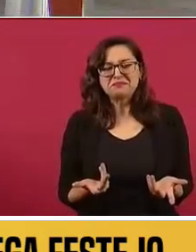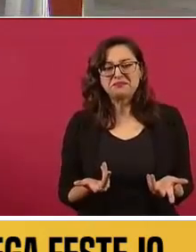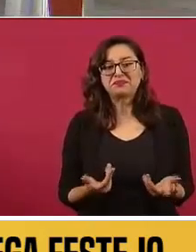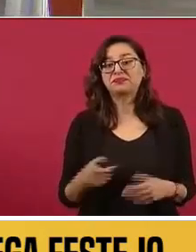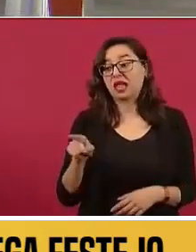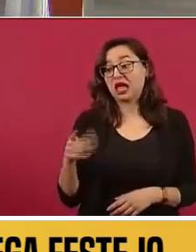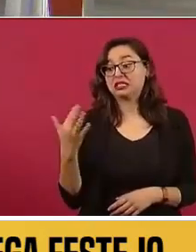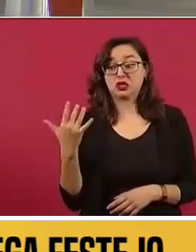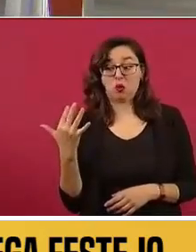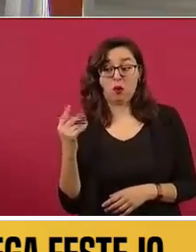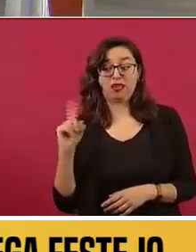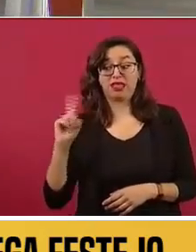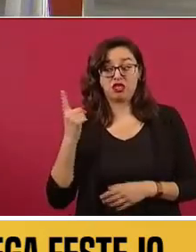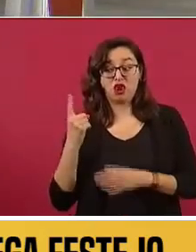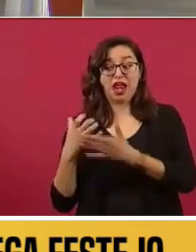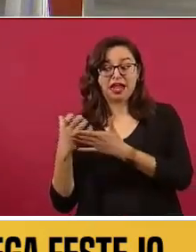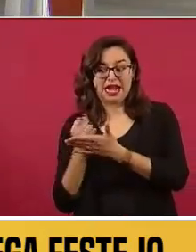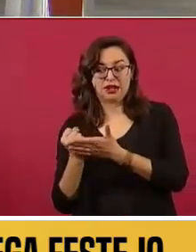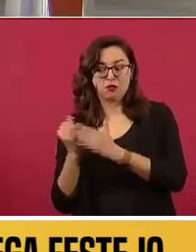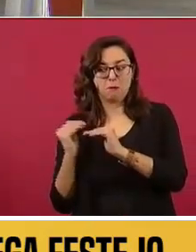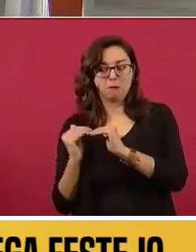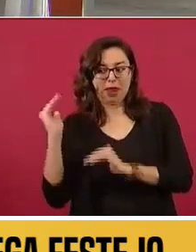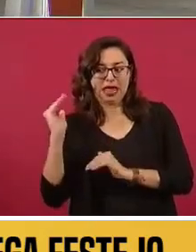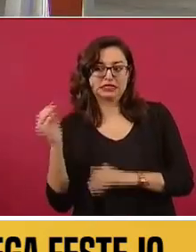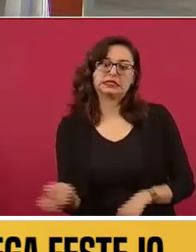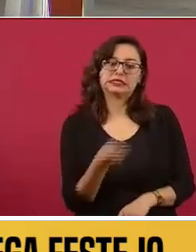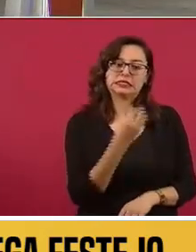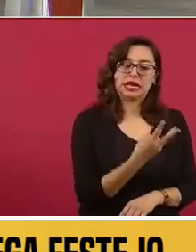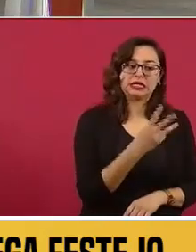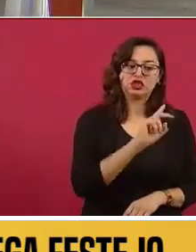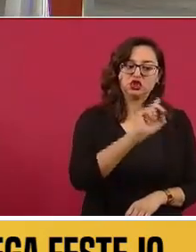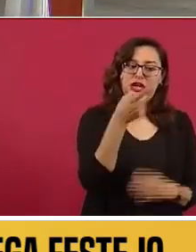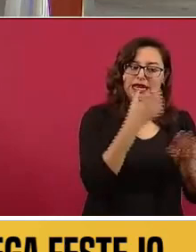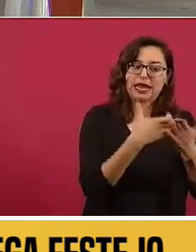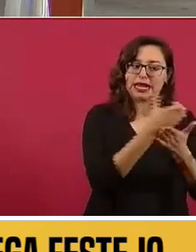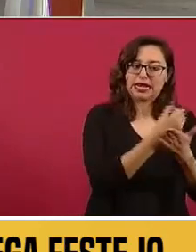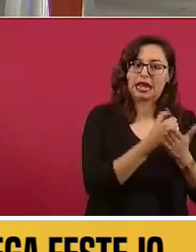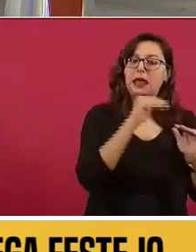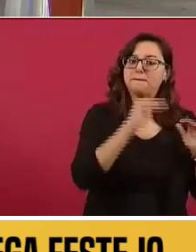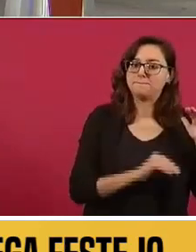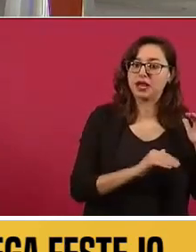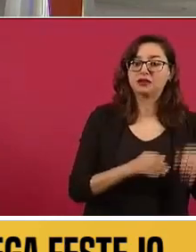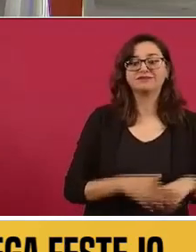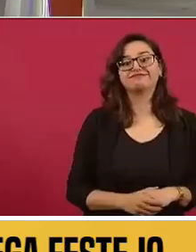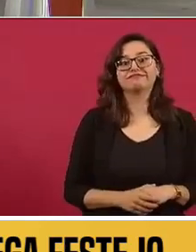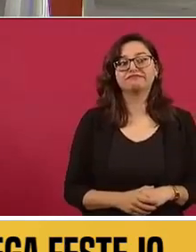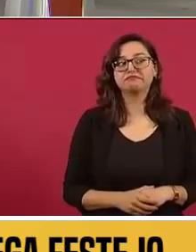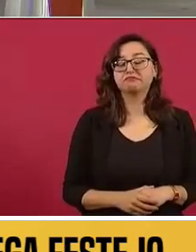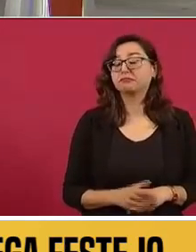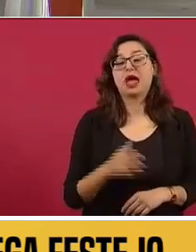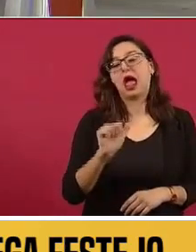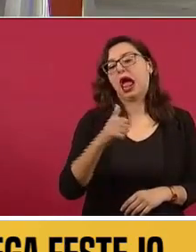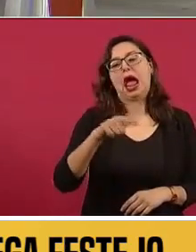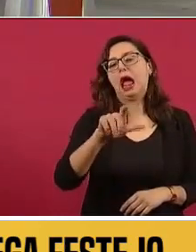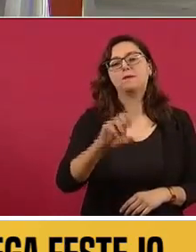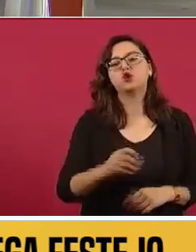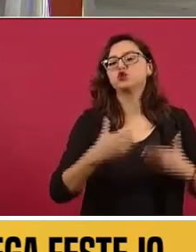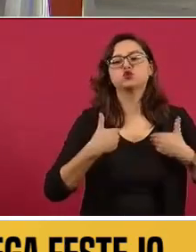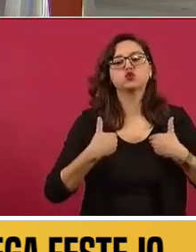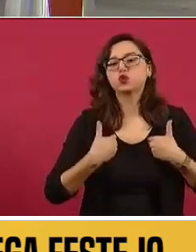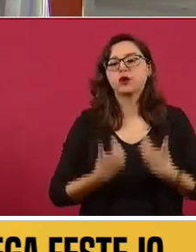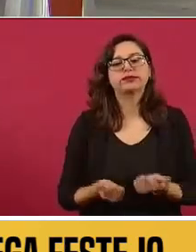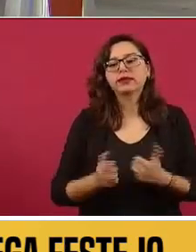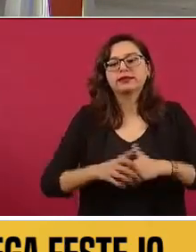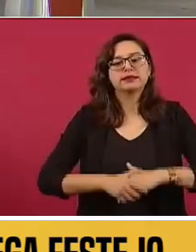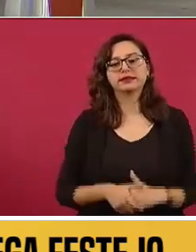ganar 50 es más que ganar 3. Pero López Obrador no lo entiende. O sea, le está